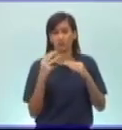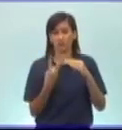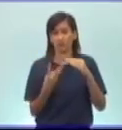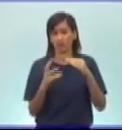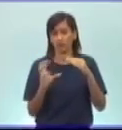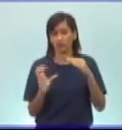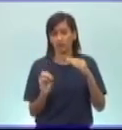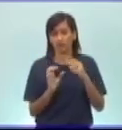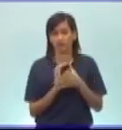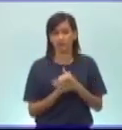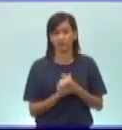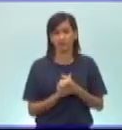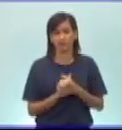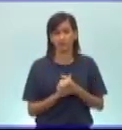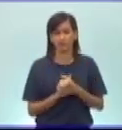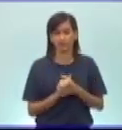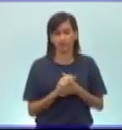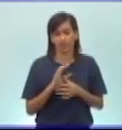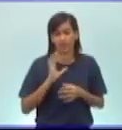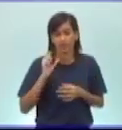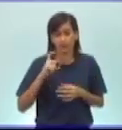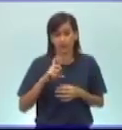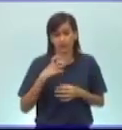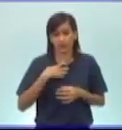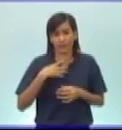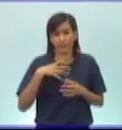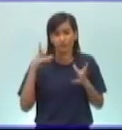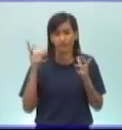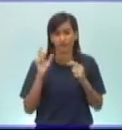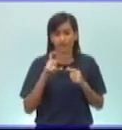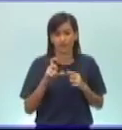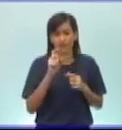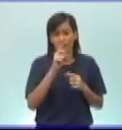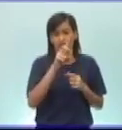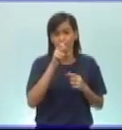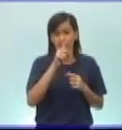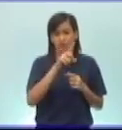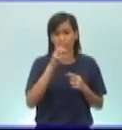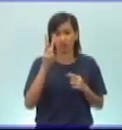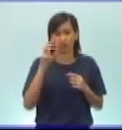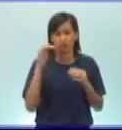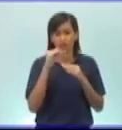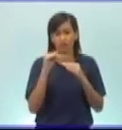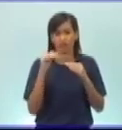como resultado final 13 sobre 30. Cópienlo, por favor.